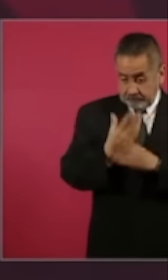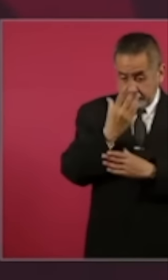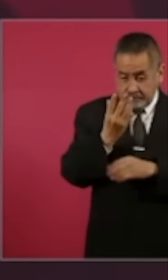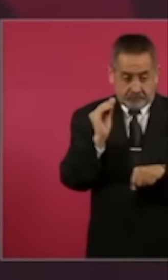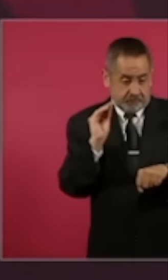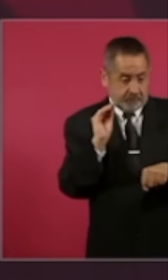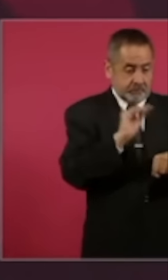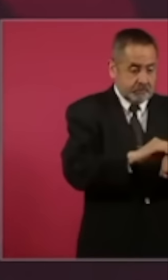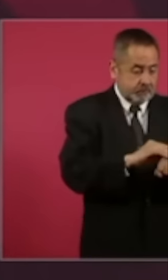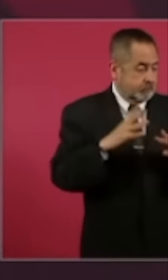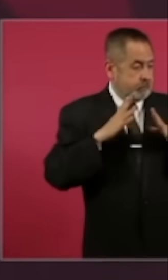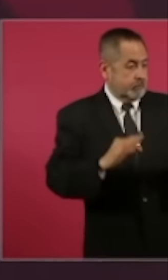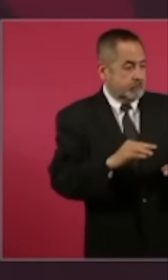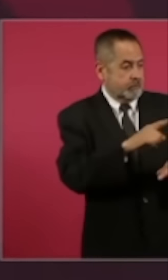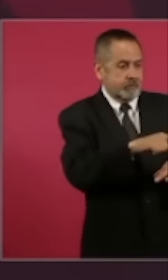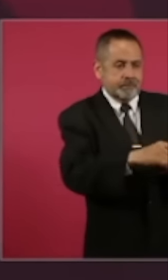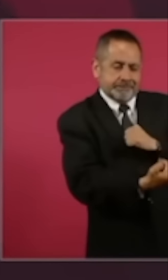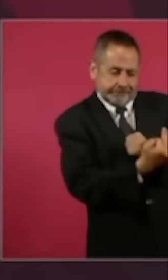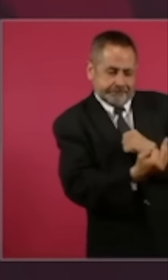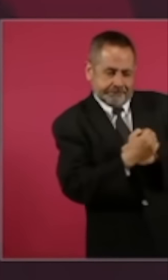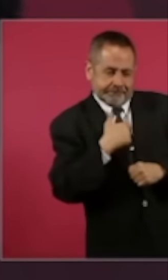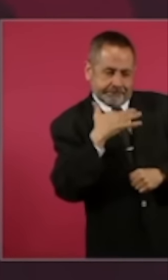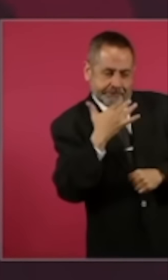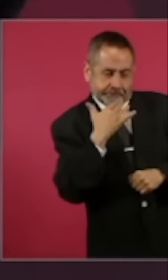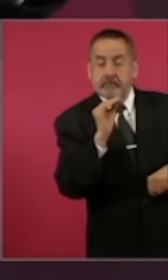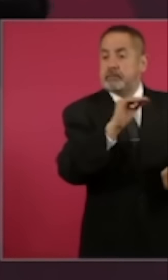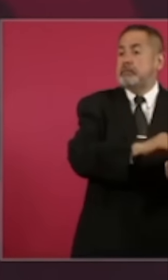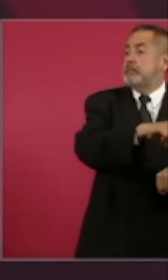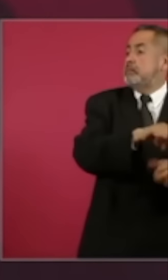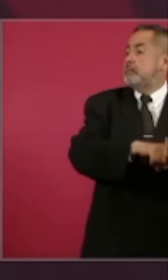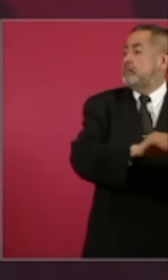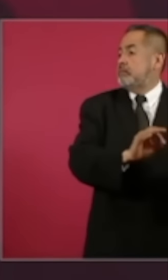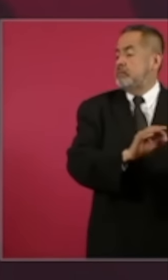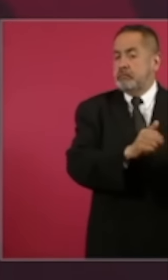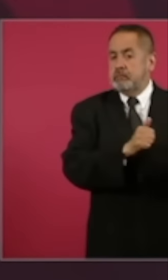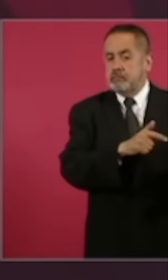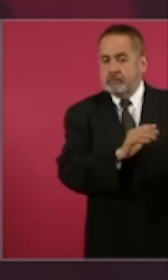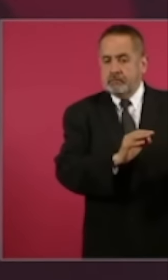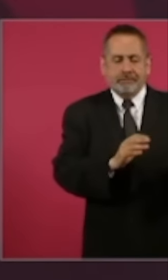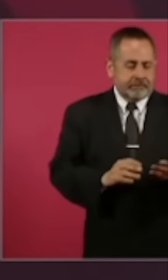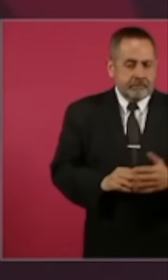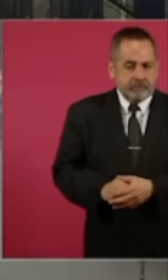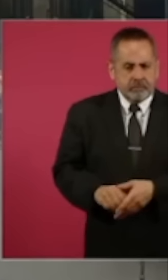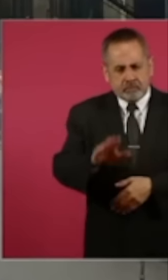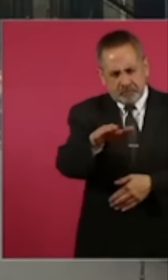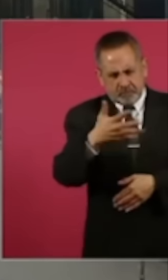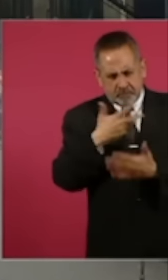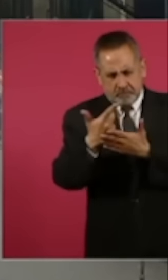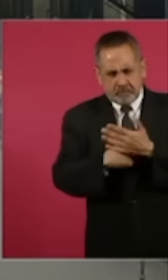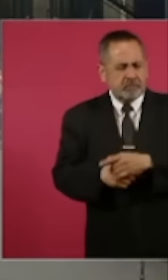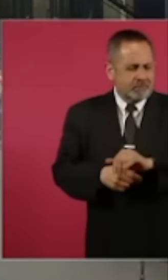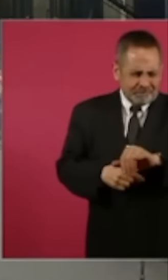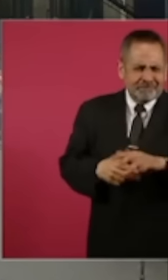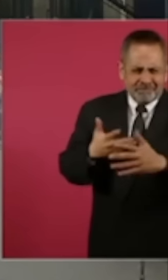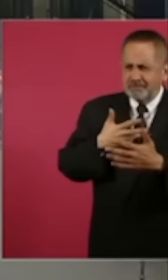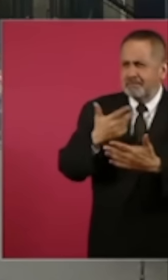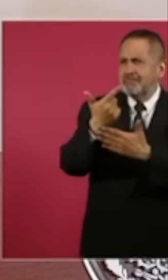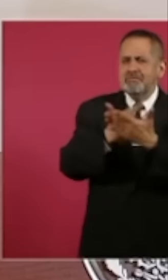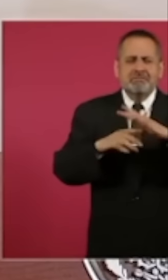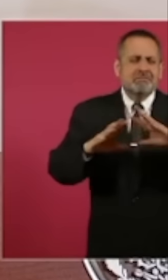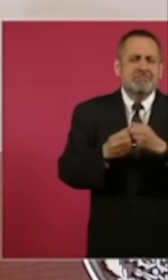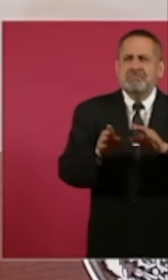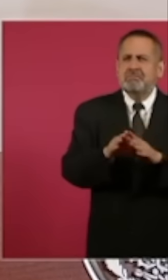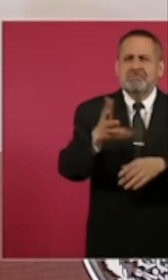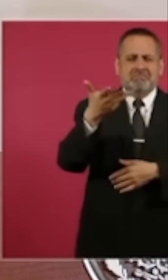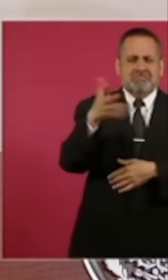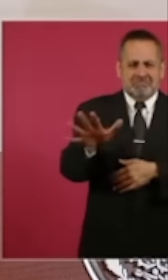para legalizar la corrupción que imperaba. ¿Ya tiene la lista entonces? Sí, son como 10.